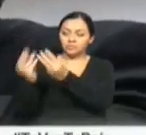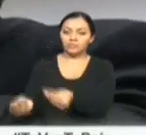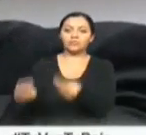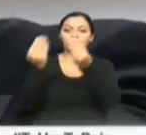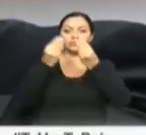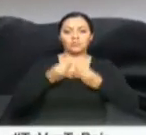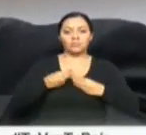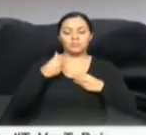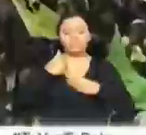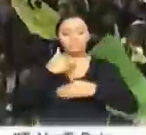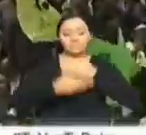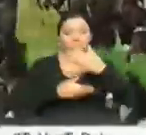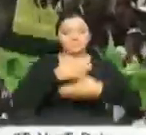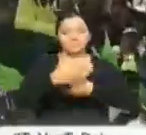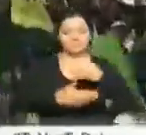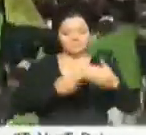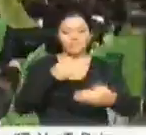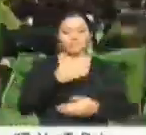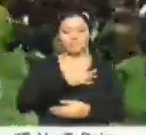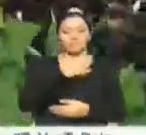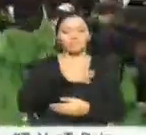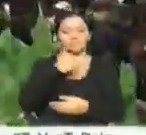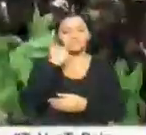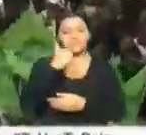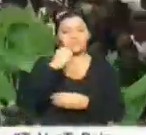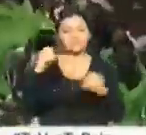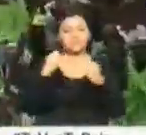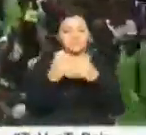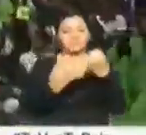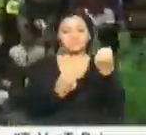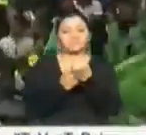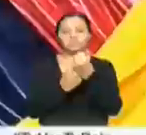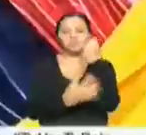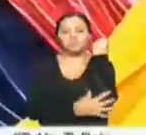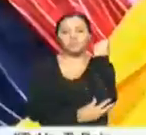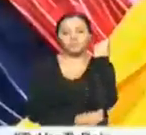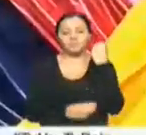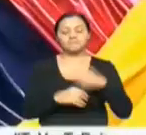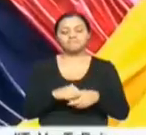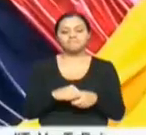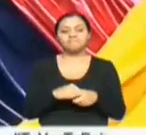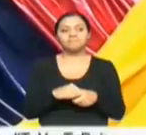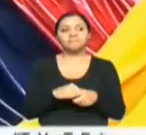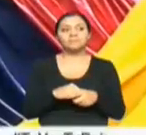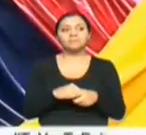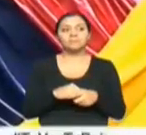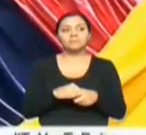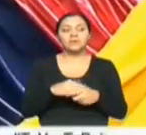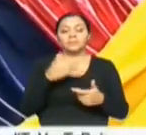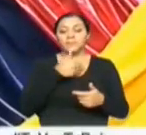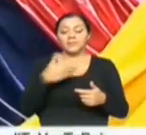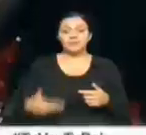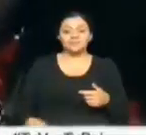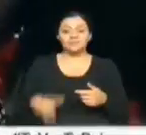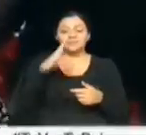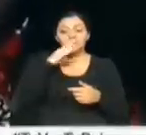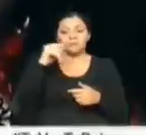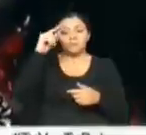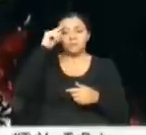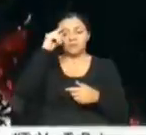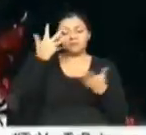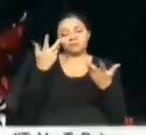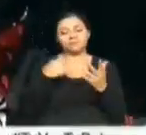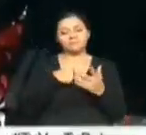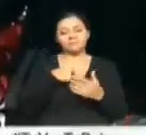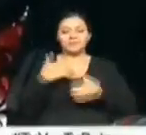patria, por todo lo que ha hecho principalmente por los más pobres. Por su parte, el jefe de Estado, Rafael Correa, quien se